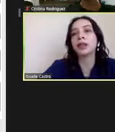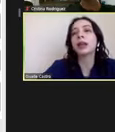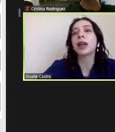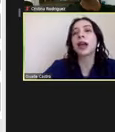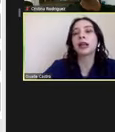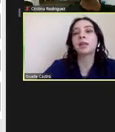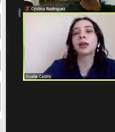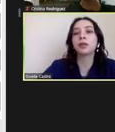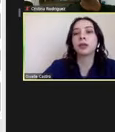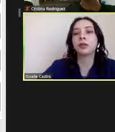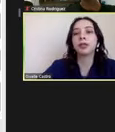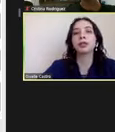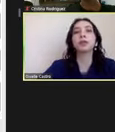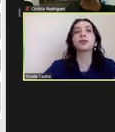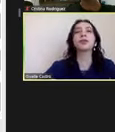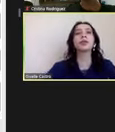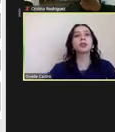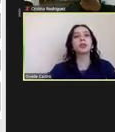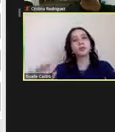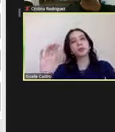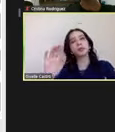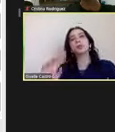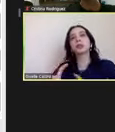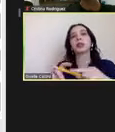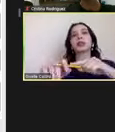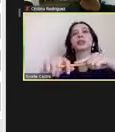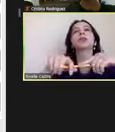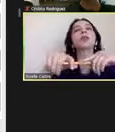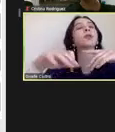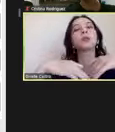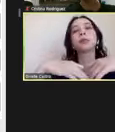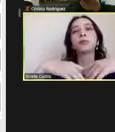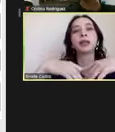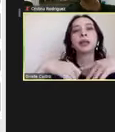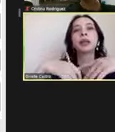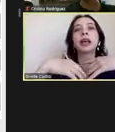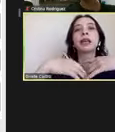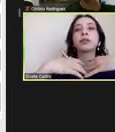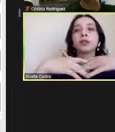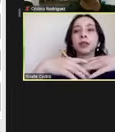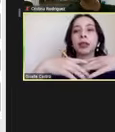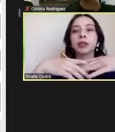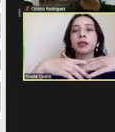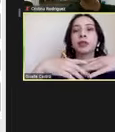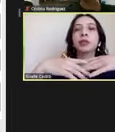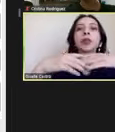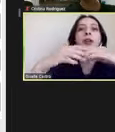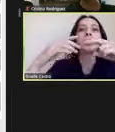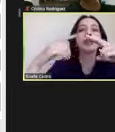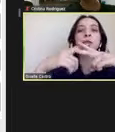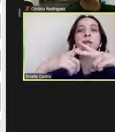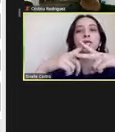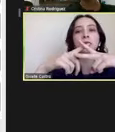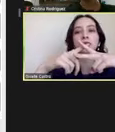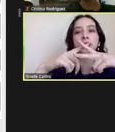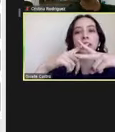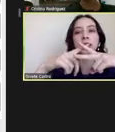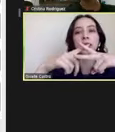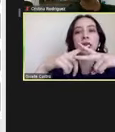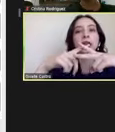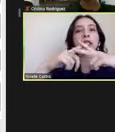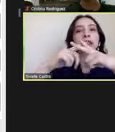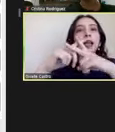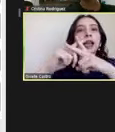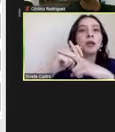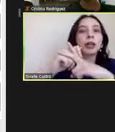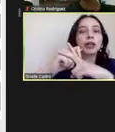¿ok? ¿A qué me refiero con esto? Nosotros le ponemos un ejercicio o tú como paciente haces un ejercicio. Debemos